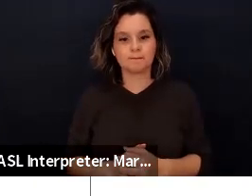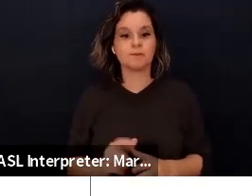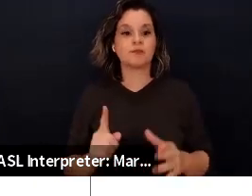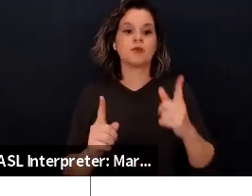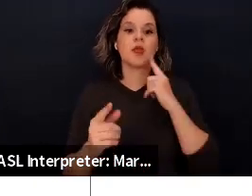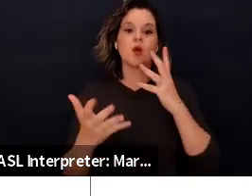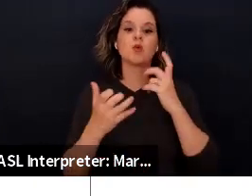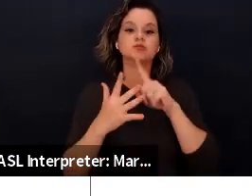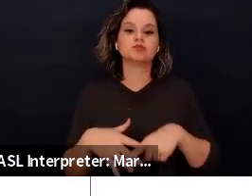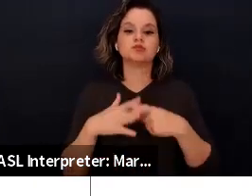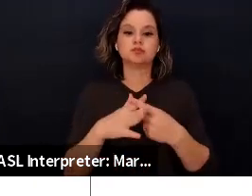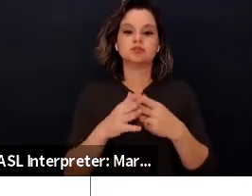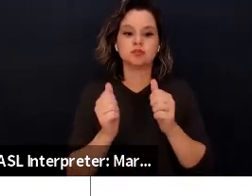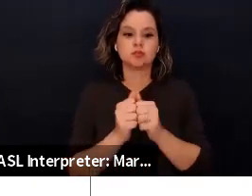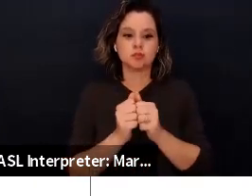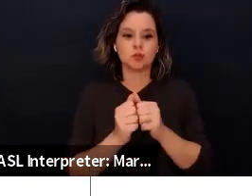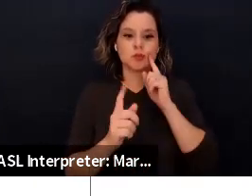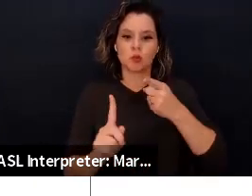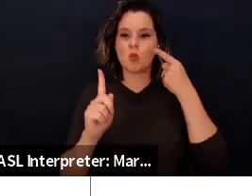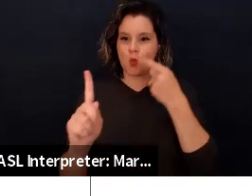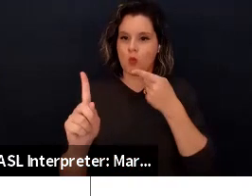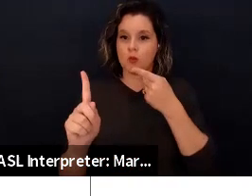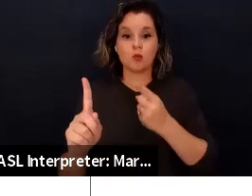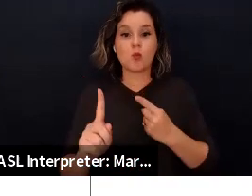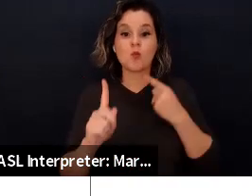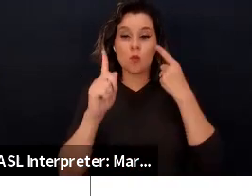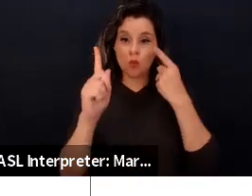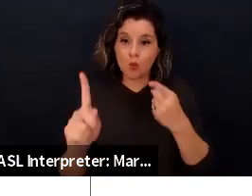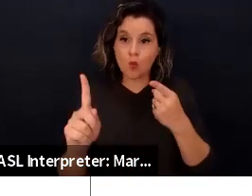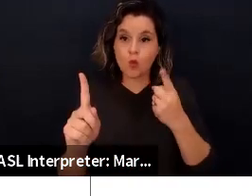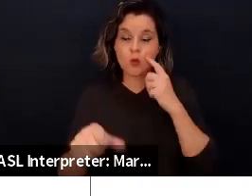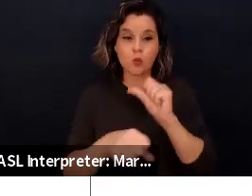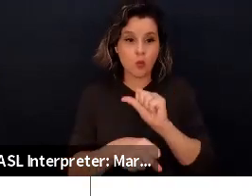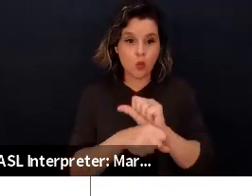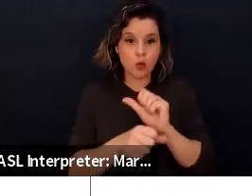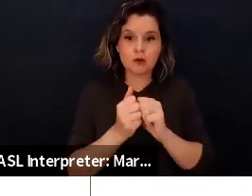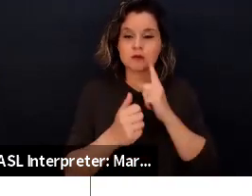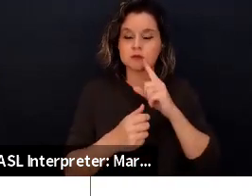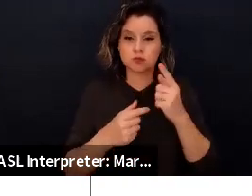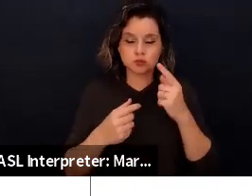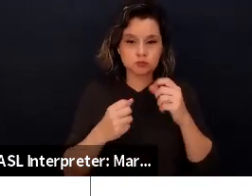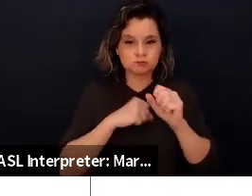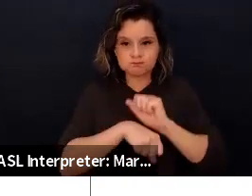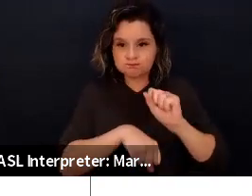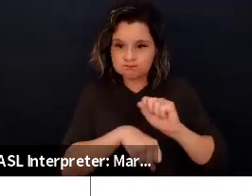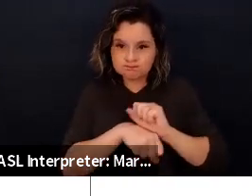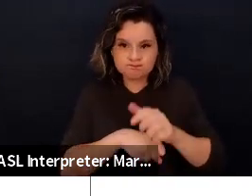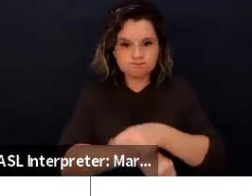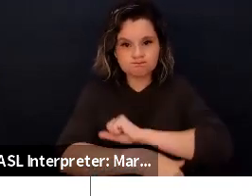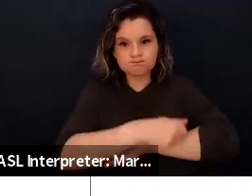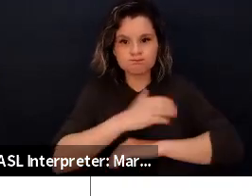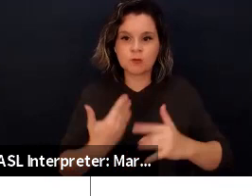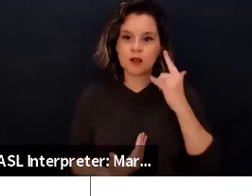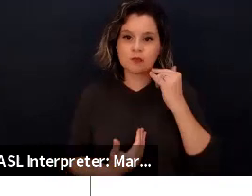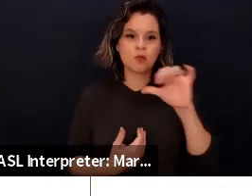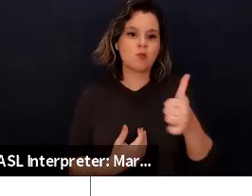Queremos empezar con la meta. La meta del trabajo de las campañas que tenemos aquí en California y en otras